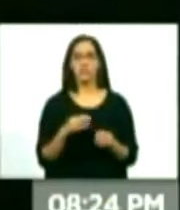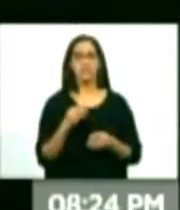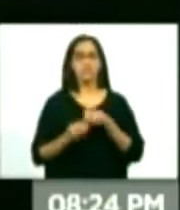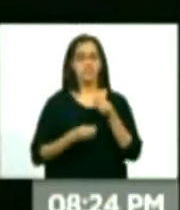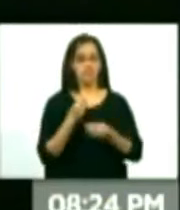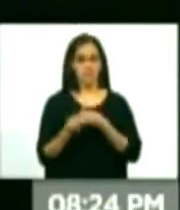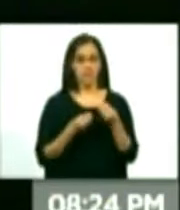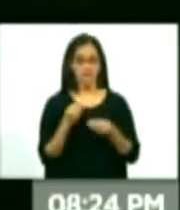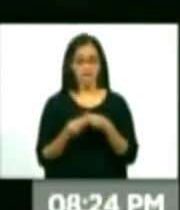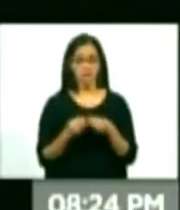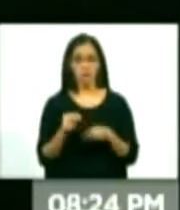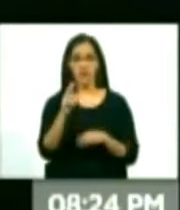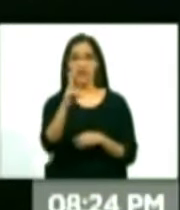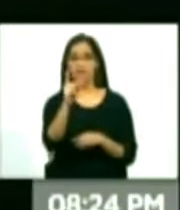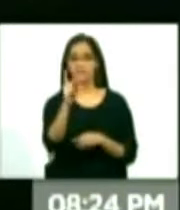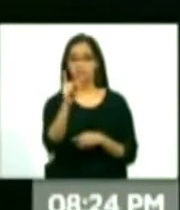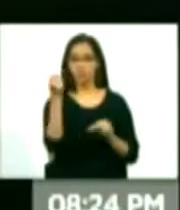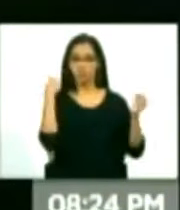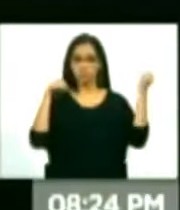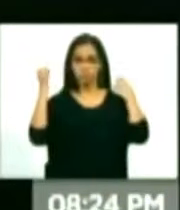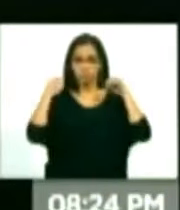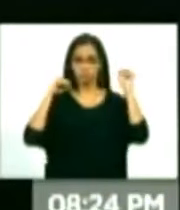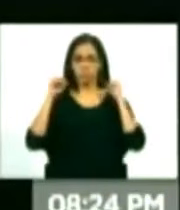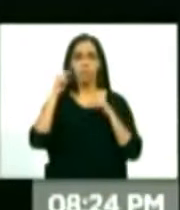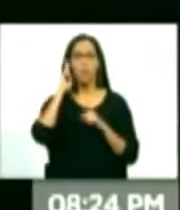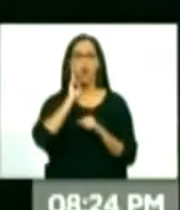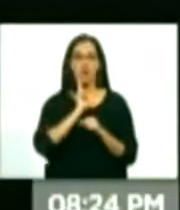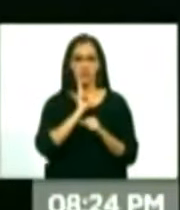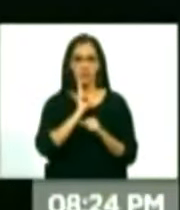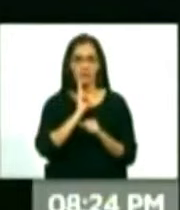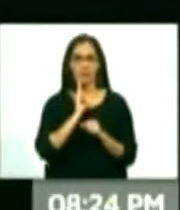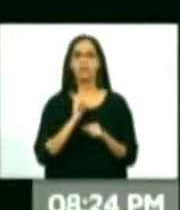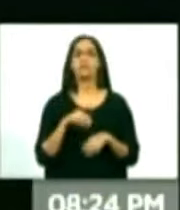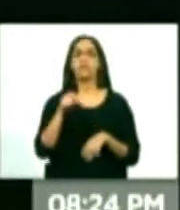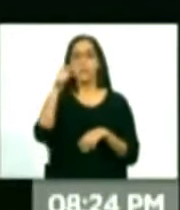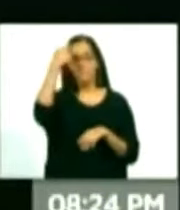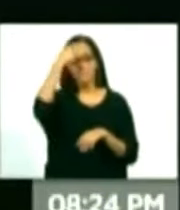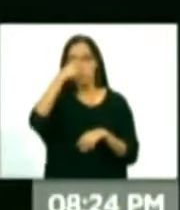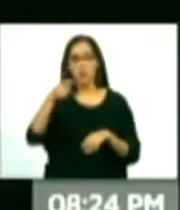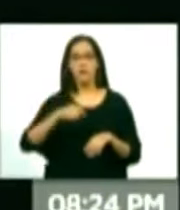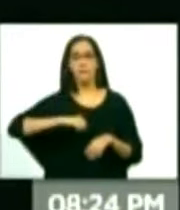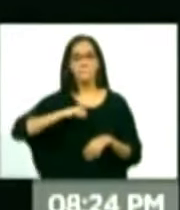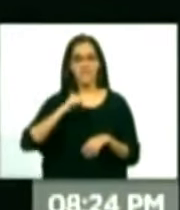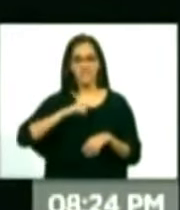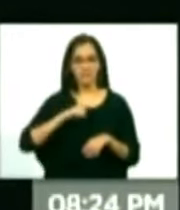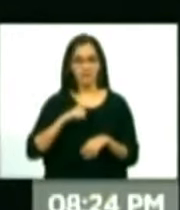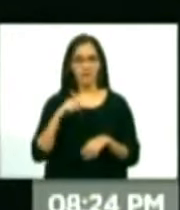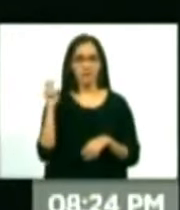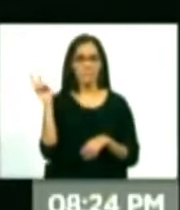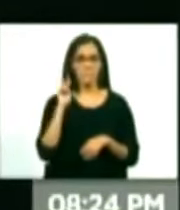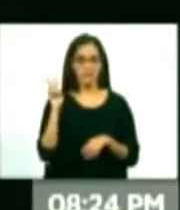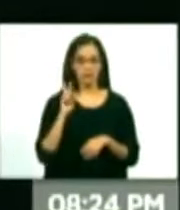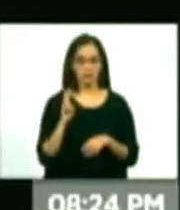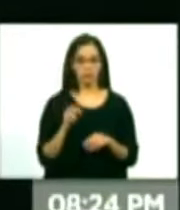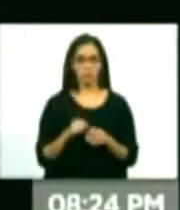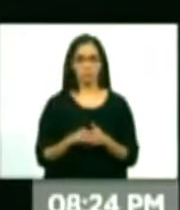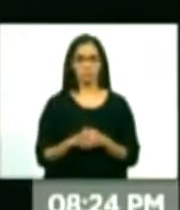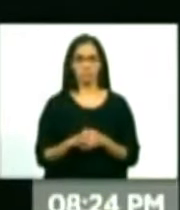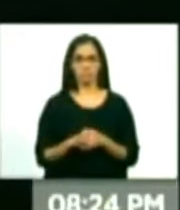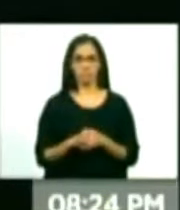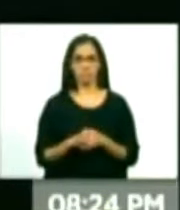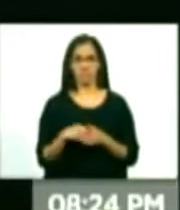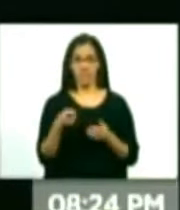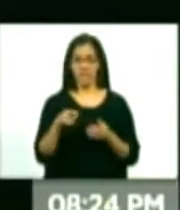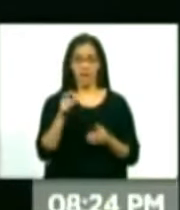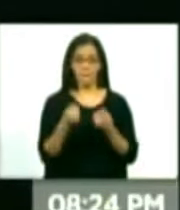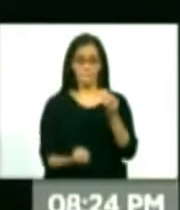a cabo la segunda rebelión bolivariana cívico-militar en Venezuela. La Fuerza Aérea Venezolana protagonizó el movimiento